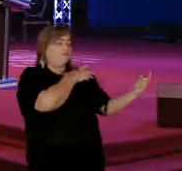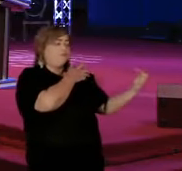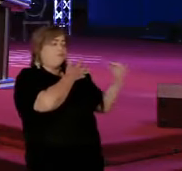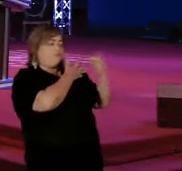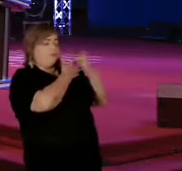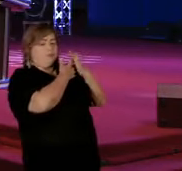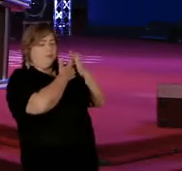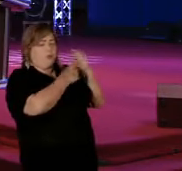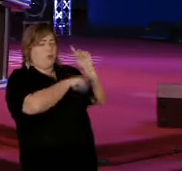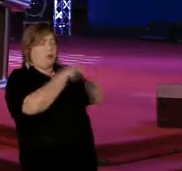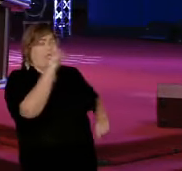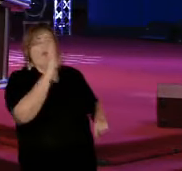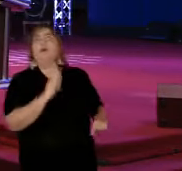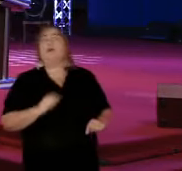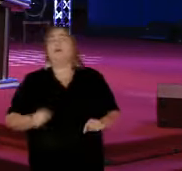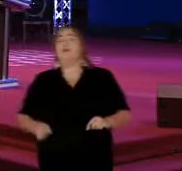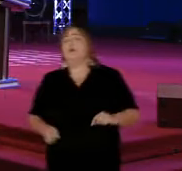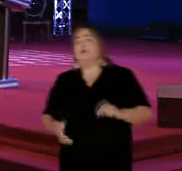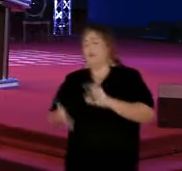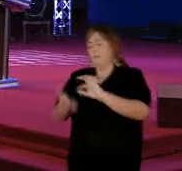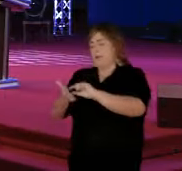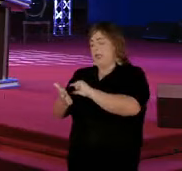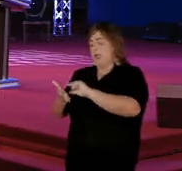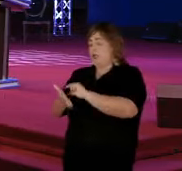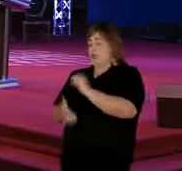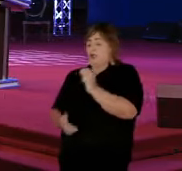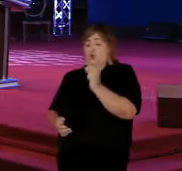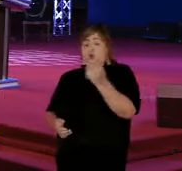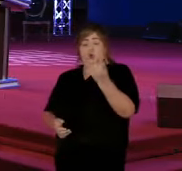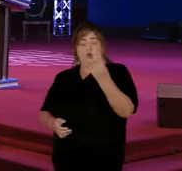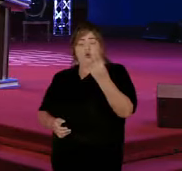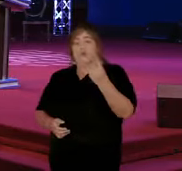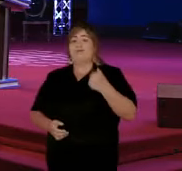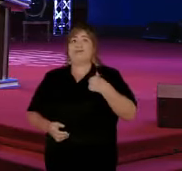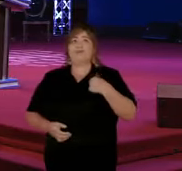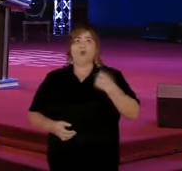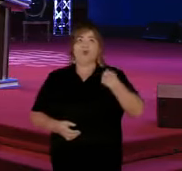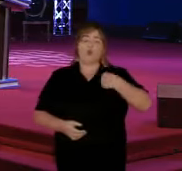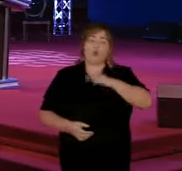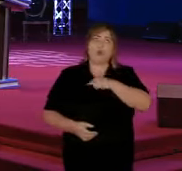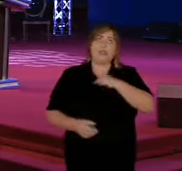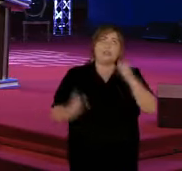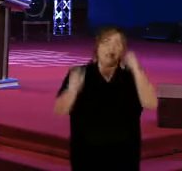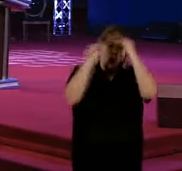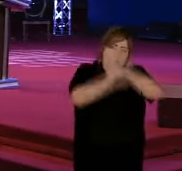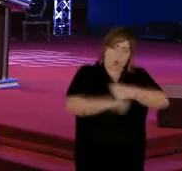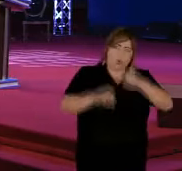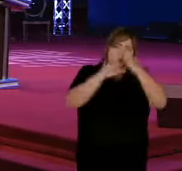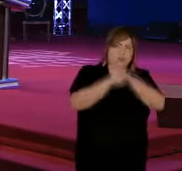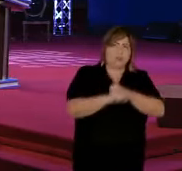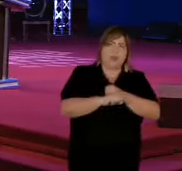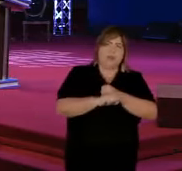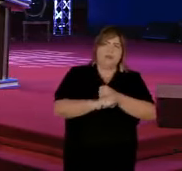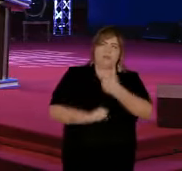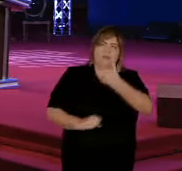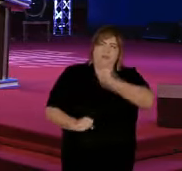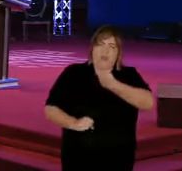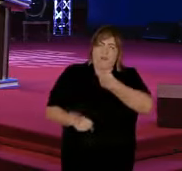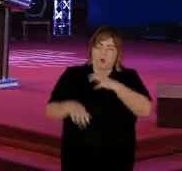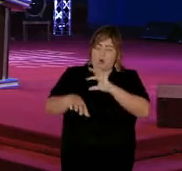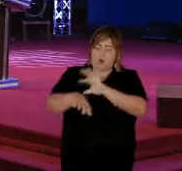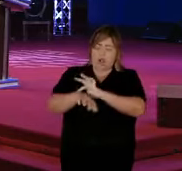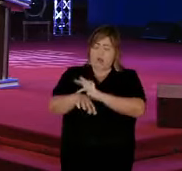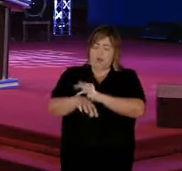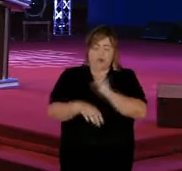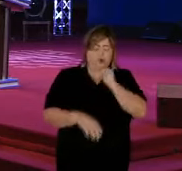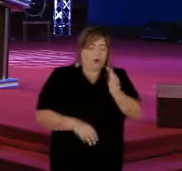12. Porque no tenemos lucha contra sangre y carne, sino contra principados, contra potestades, contra los